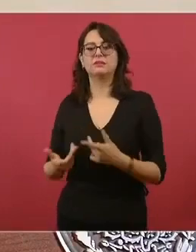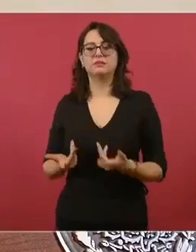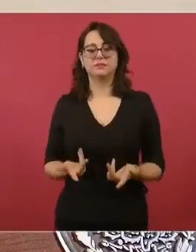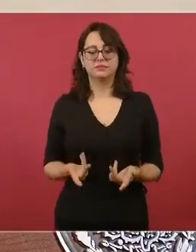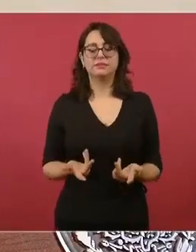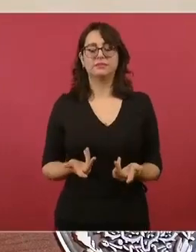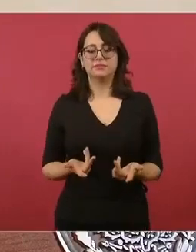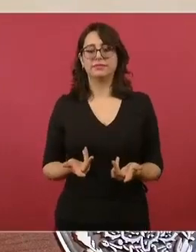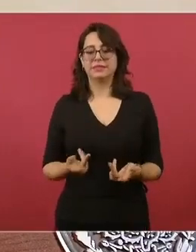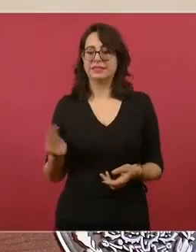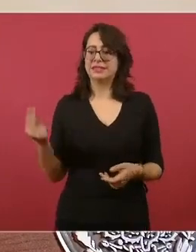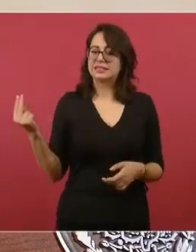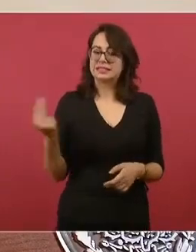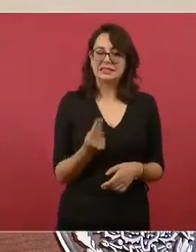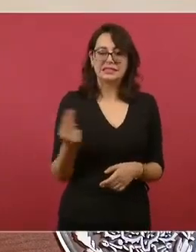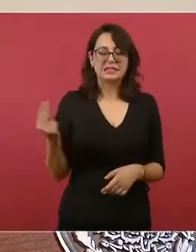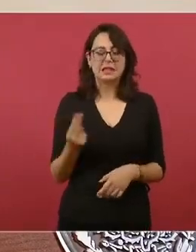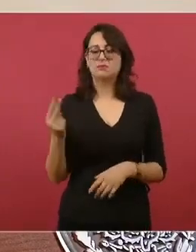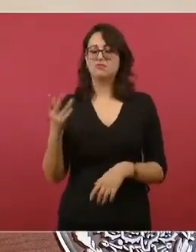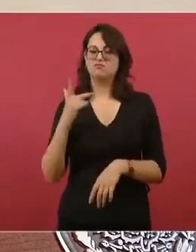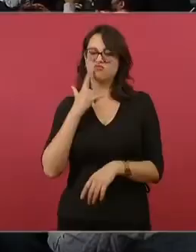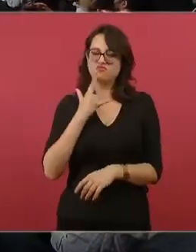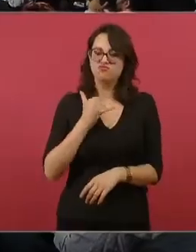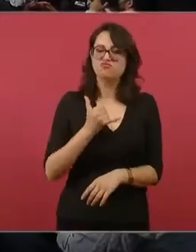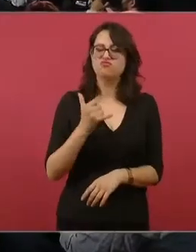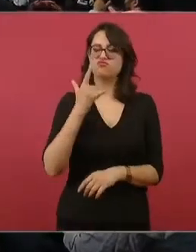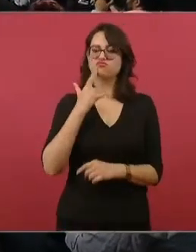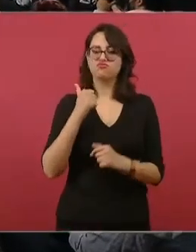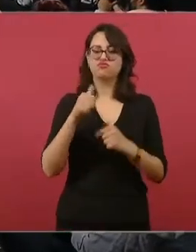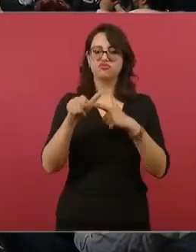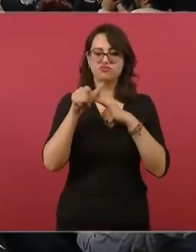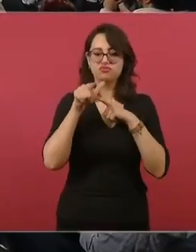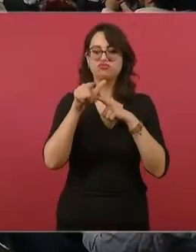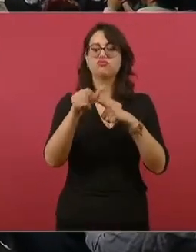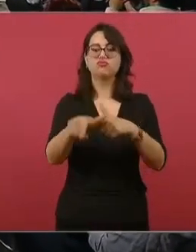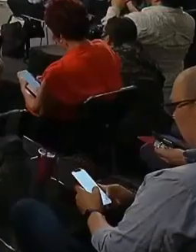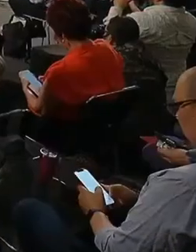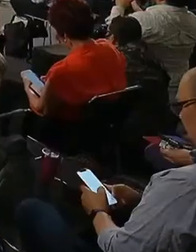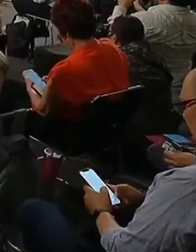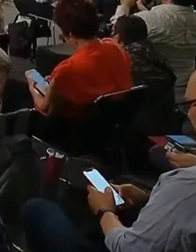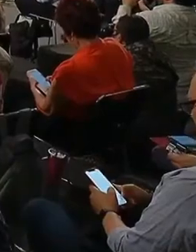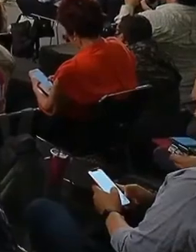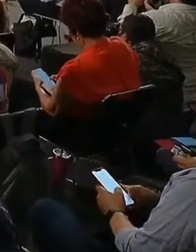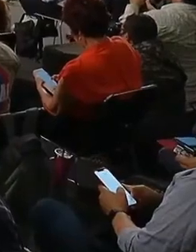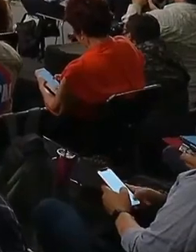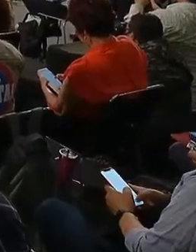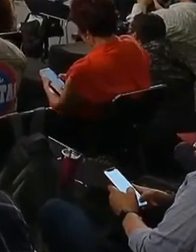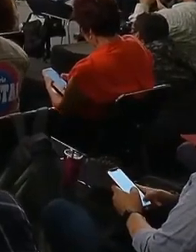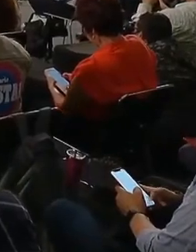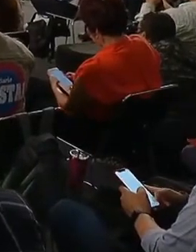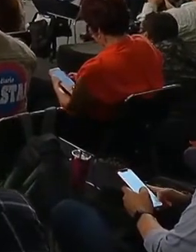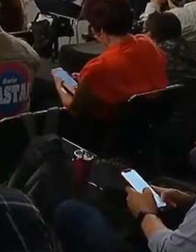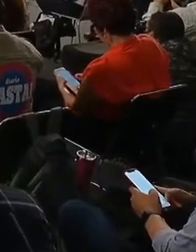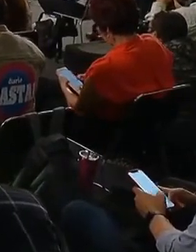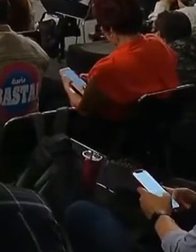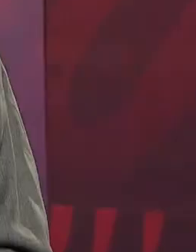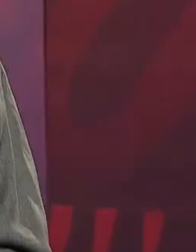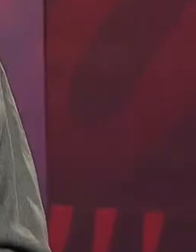Hay que consumar por completo la obra de transformación en México.